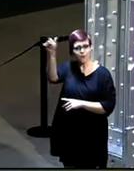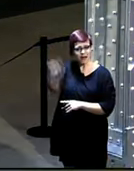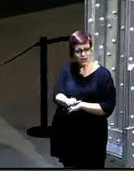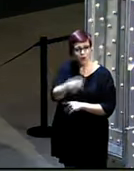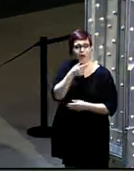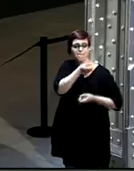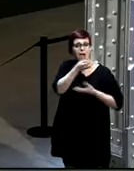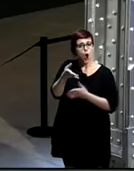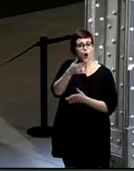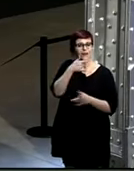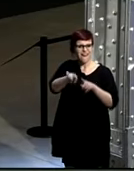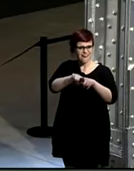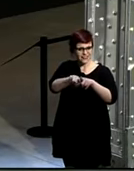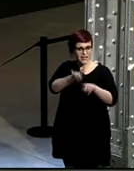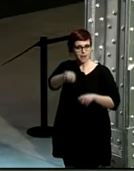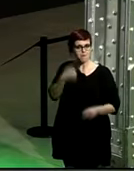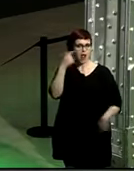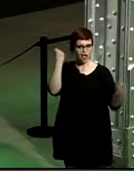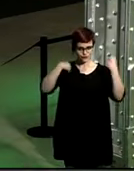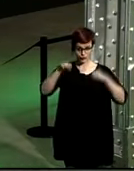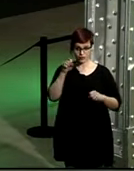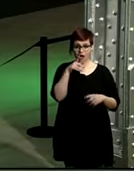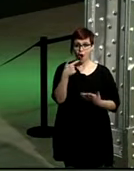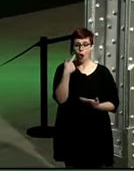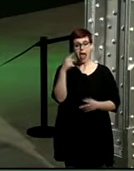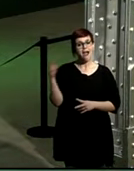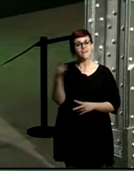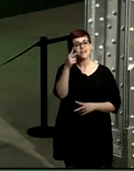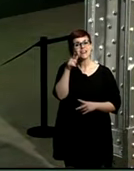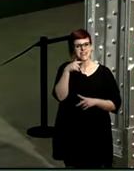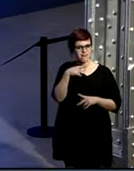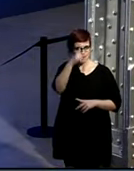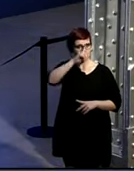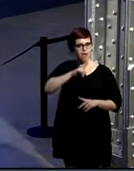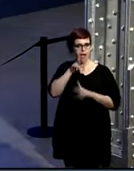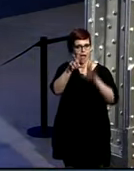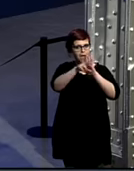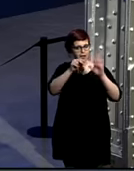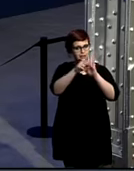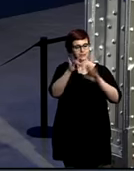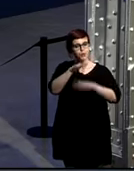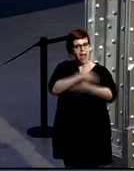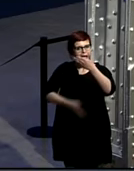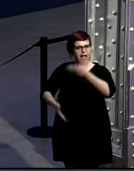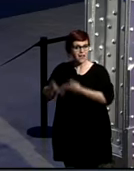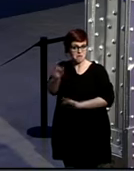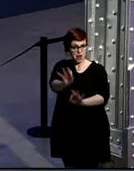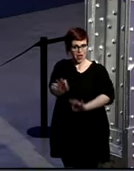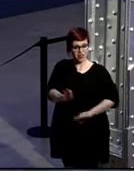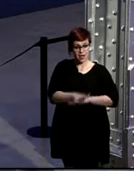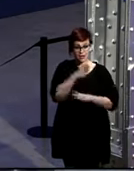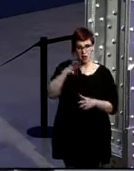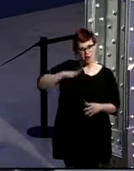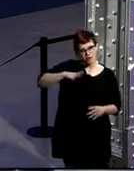premio de la crítica y también a uno de sus actores. Vamos a ver unas imágenes de A cambio de nada y mientras tanto, Daniel, por favor, vienes para acá que enseguida vamos a